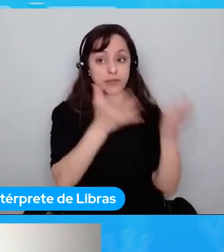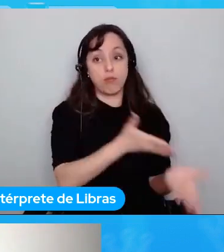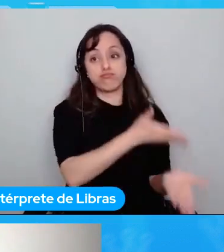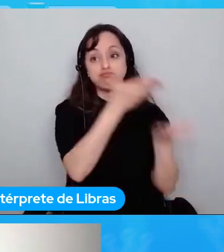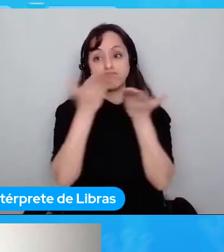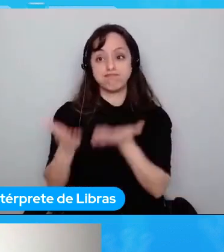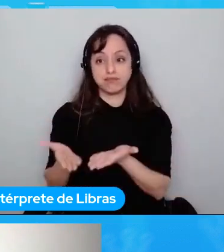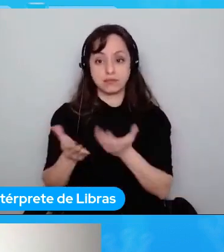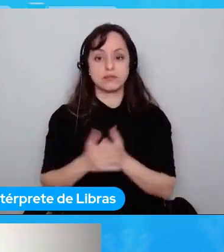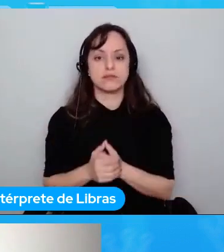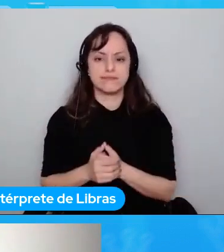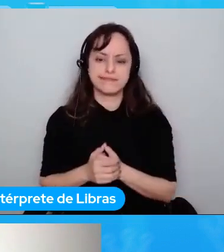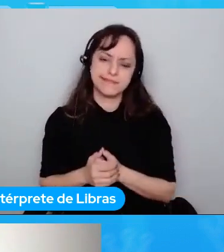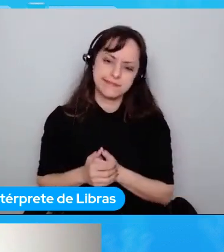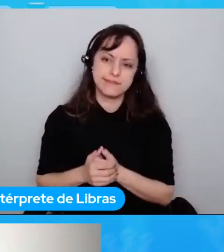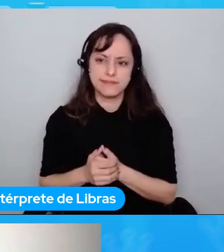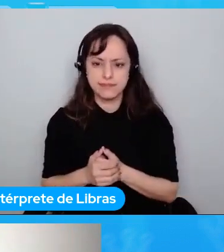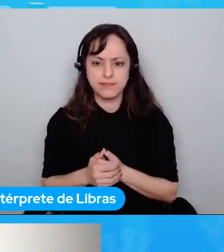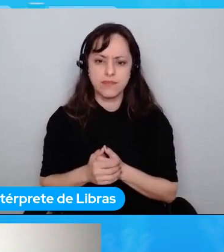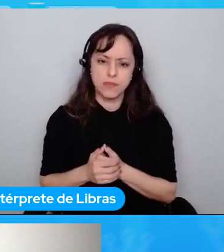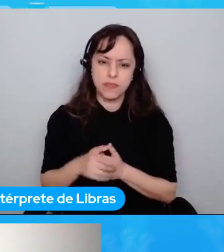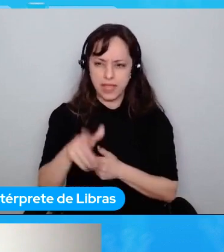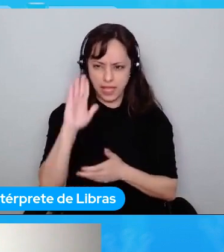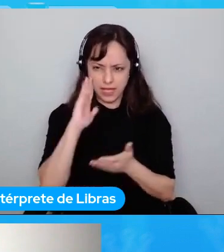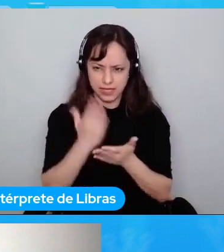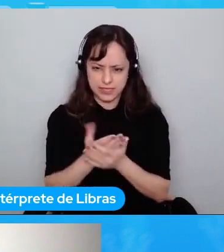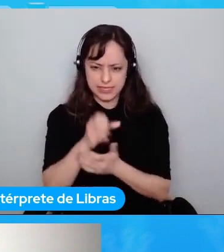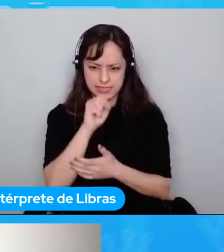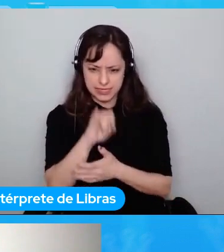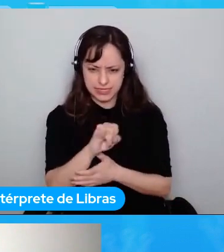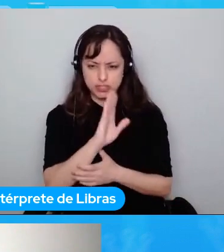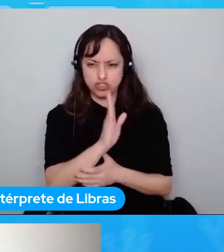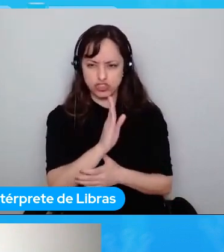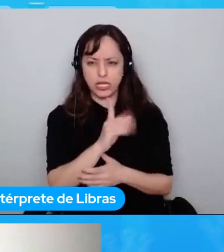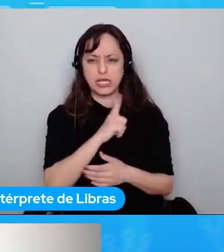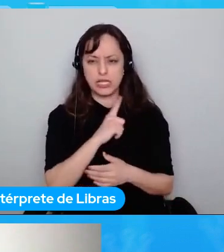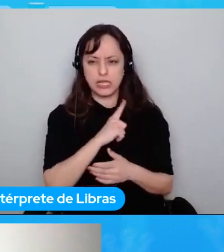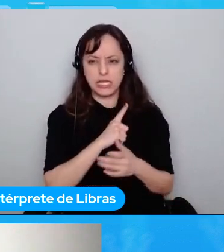¿Crees que en esa posibilidad de que disponibilicen ya los datos,